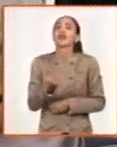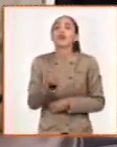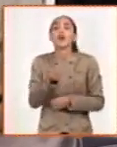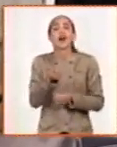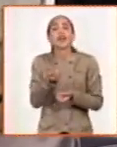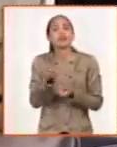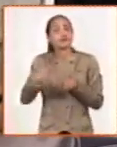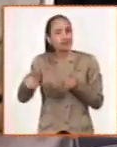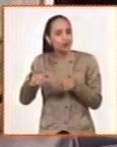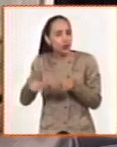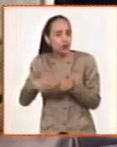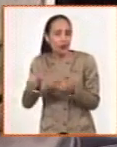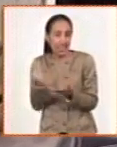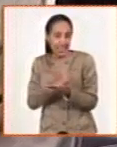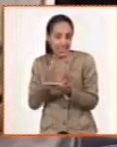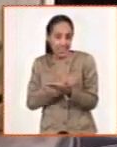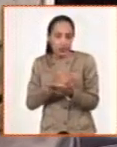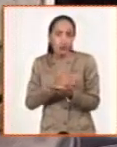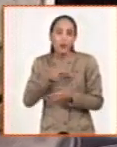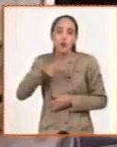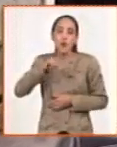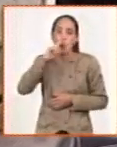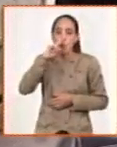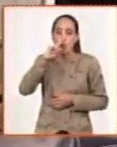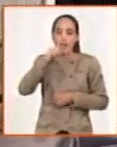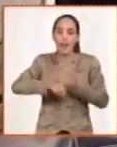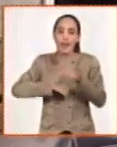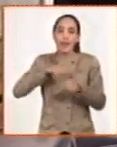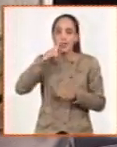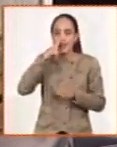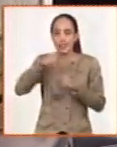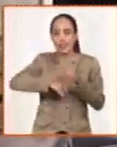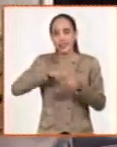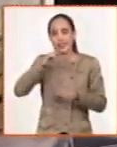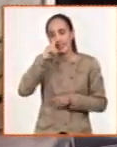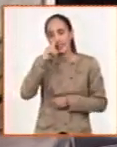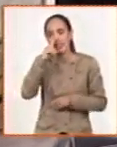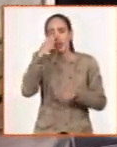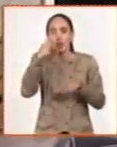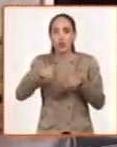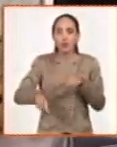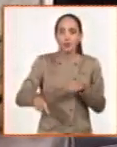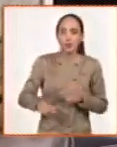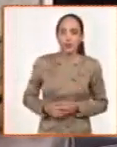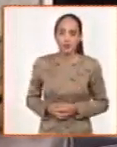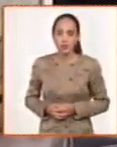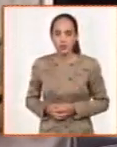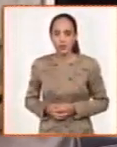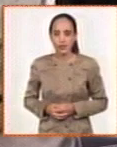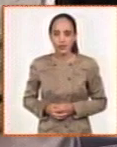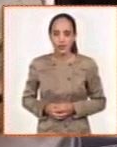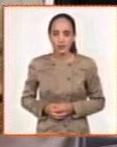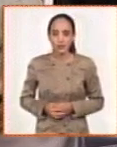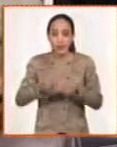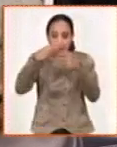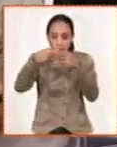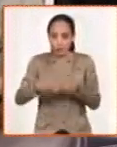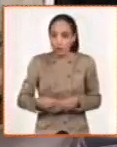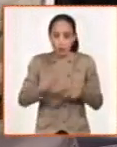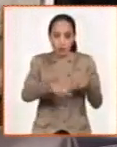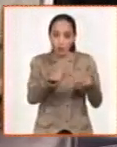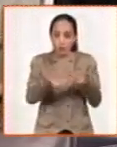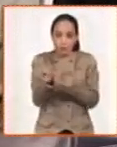literatura, como Juan Quinquín, como Juan Pampiro Timbereta, el ungüento de la Magdalena, que logran